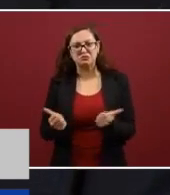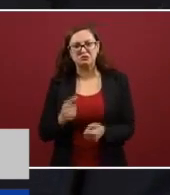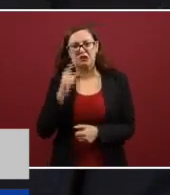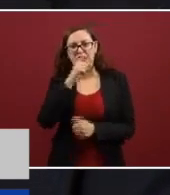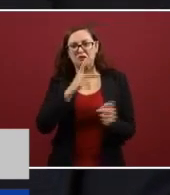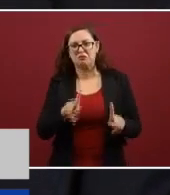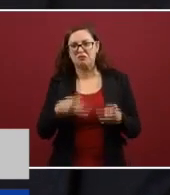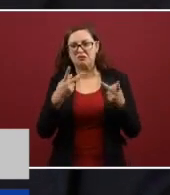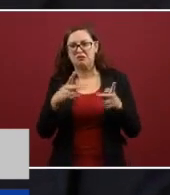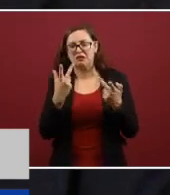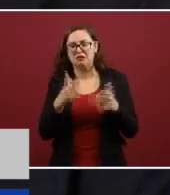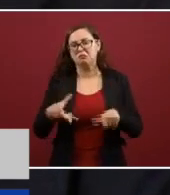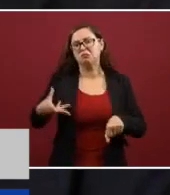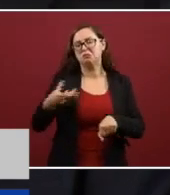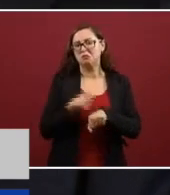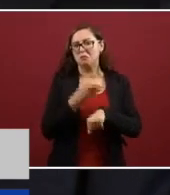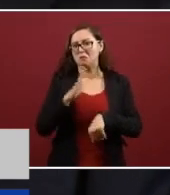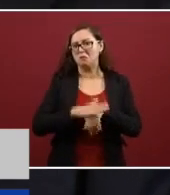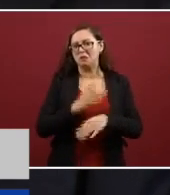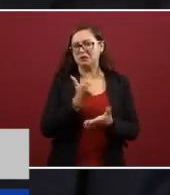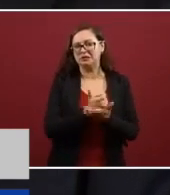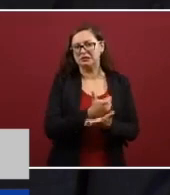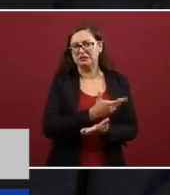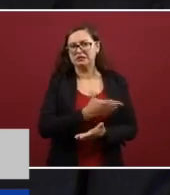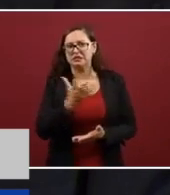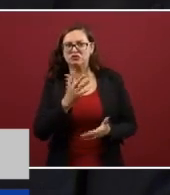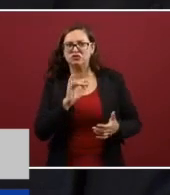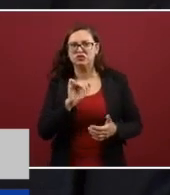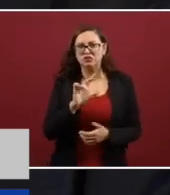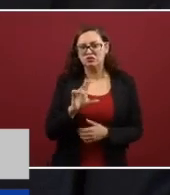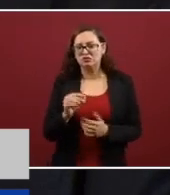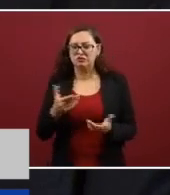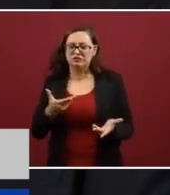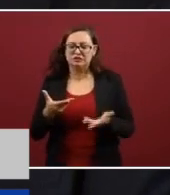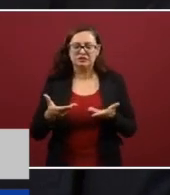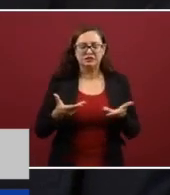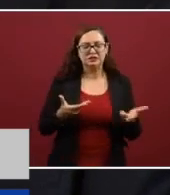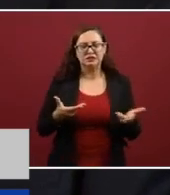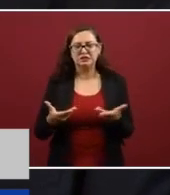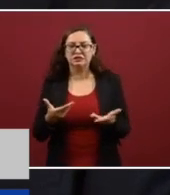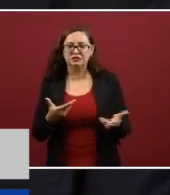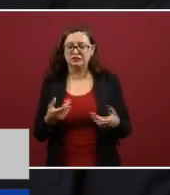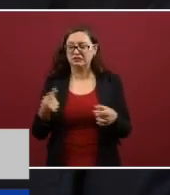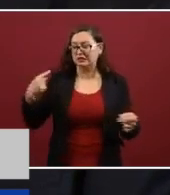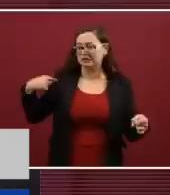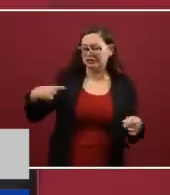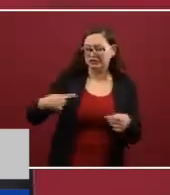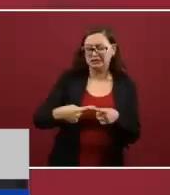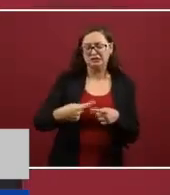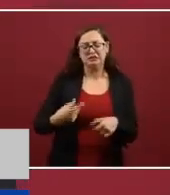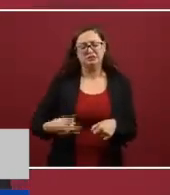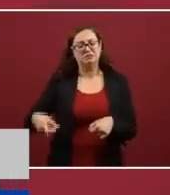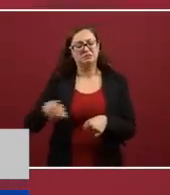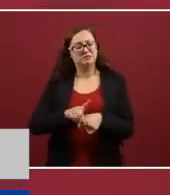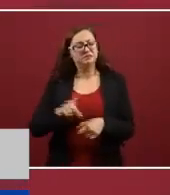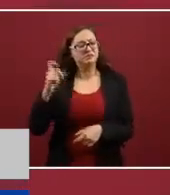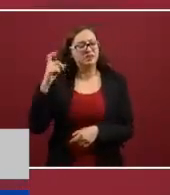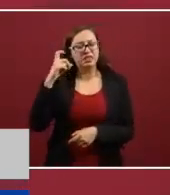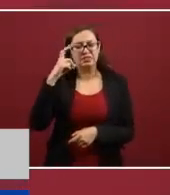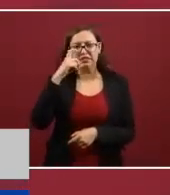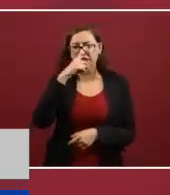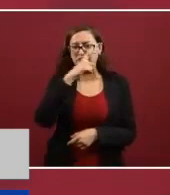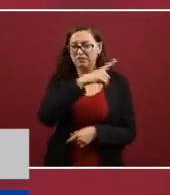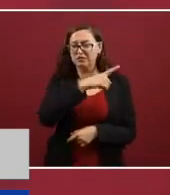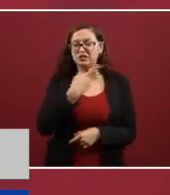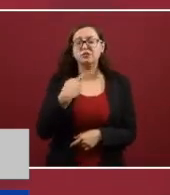Alejandro Encinas informará de la conmemoración de los actos de represión en 1971 y del fin del autoritarismo con la llegada del actual gobierno,